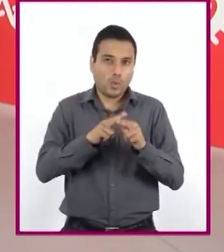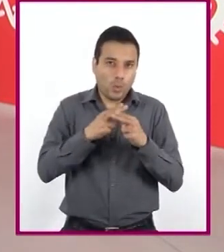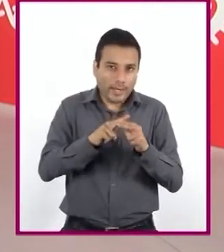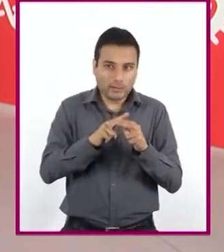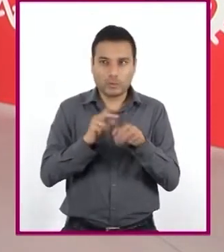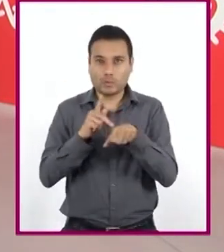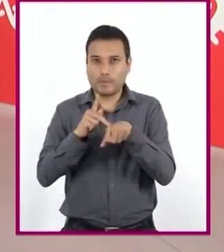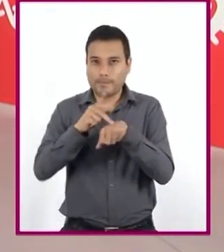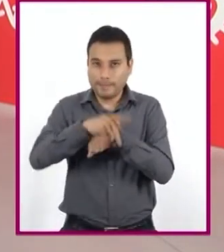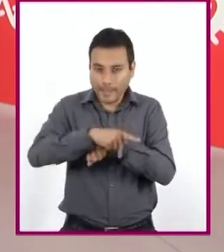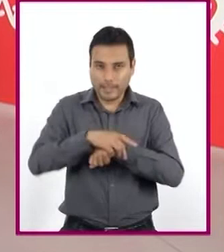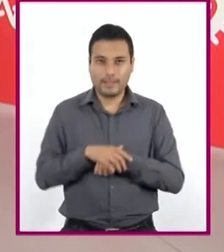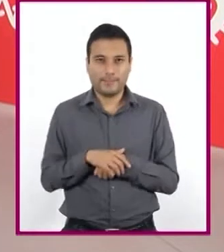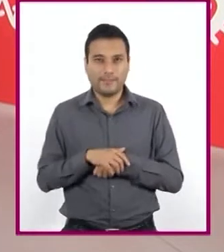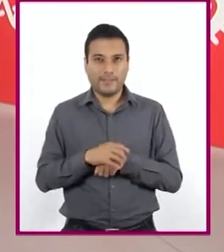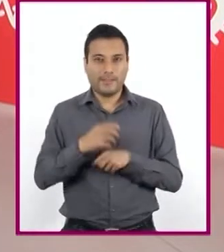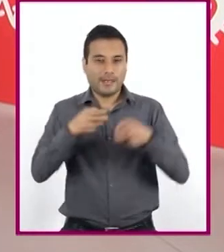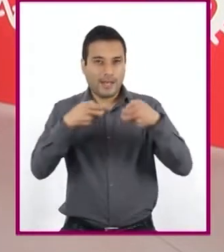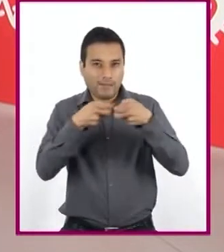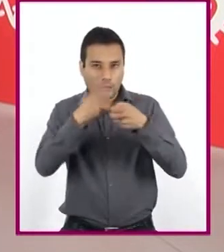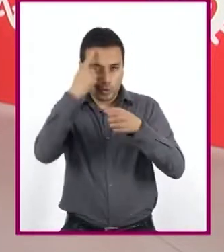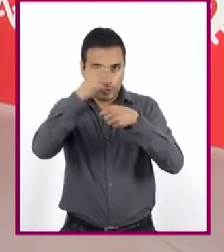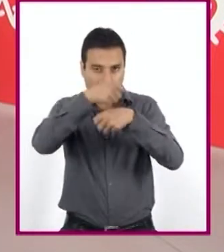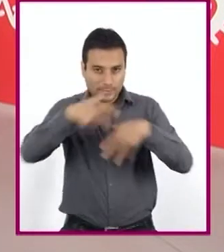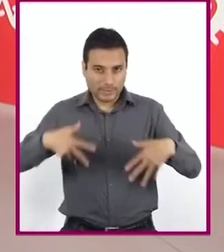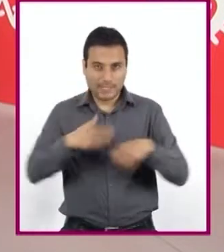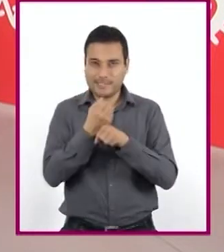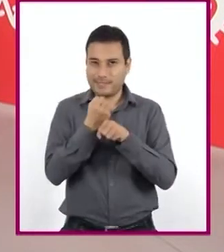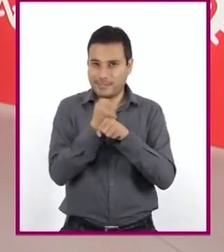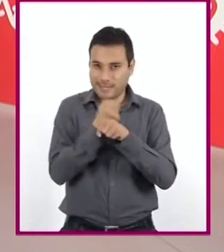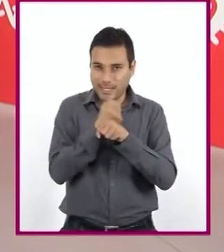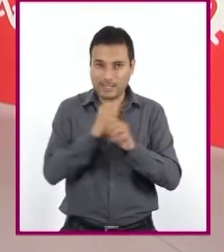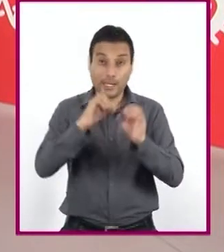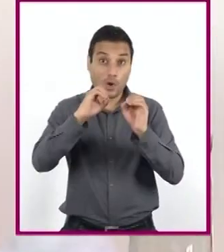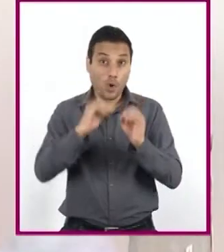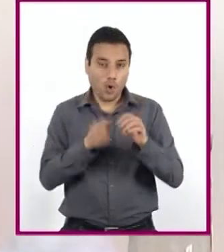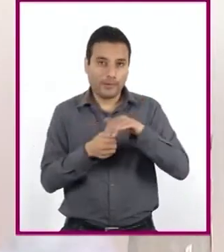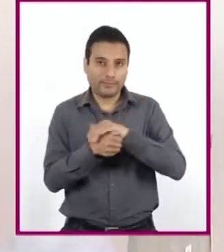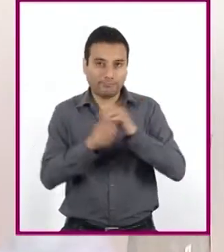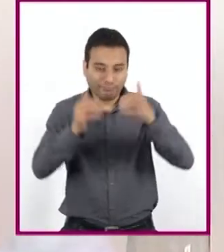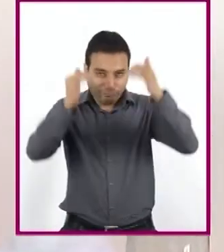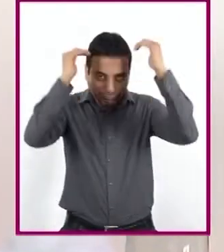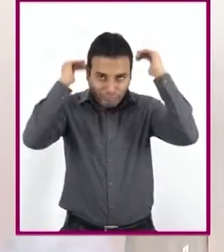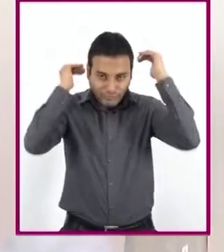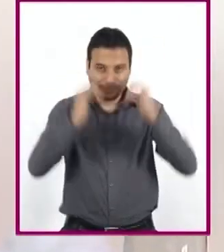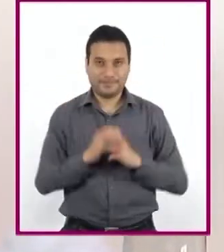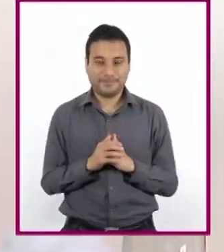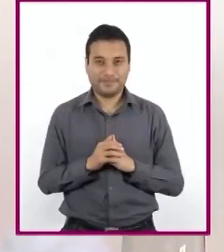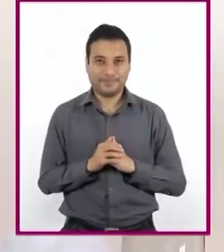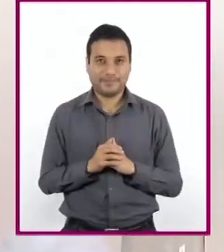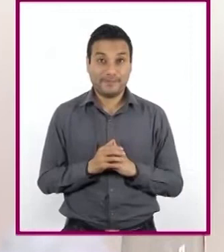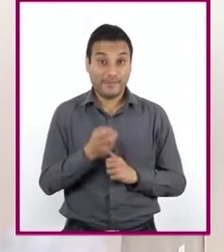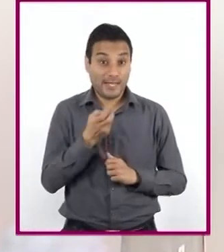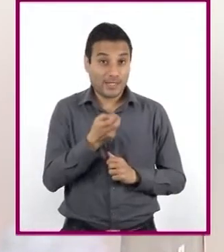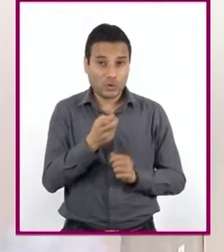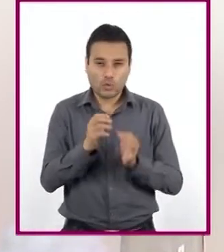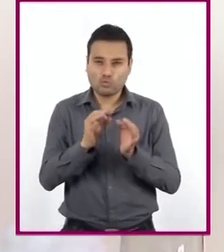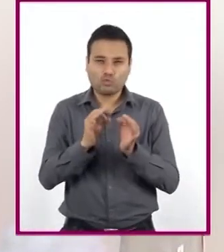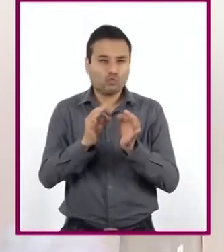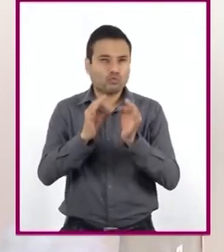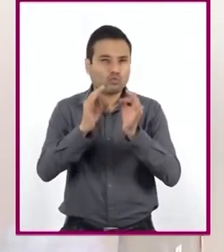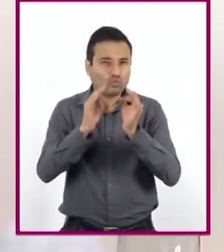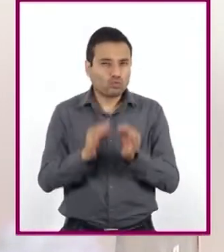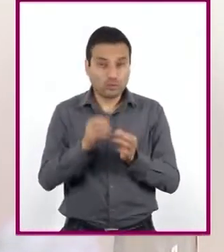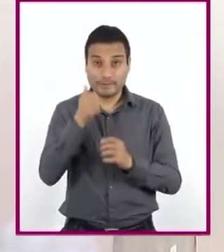piel, el tejido nervioso, la sangre o los caparazones. Y se encuentran en perfecto